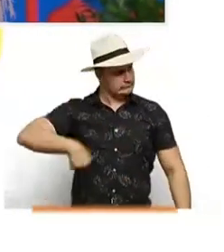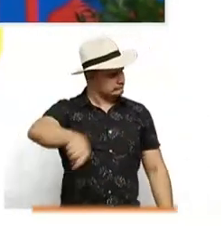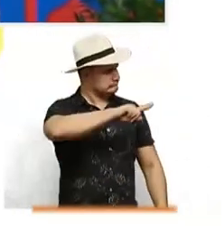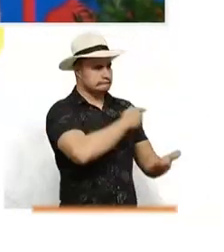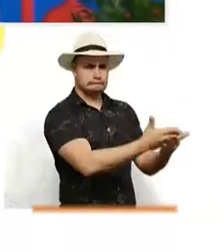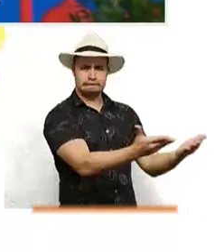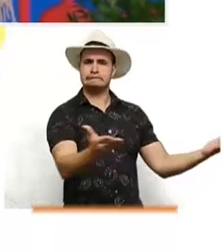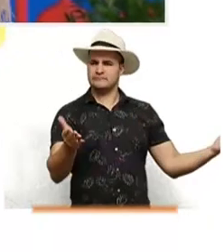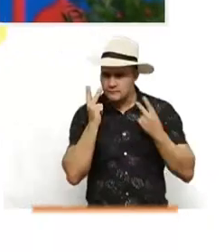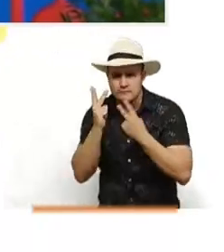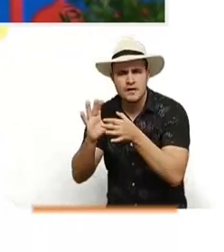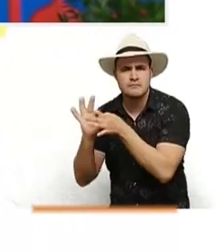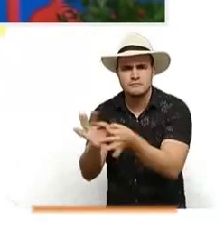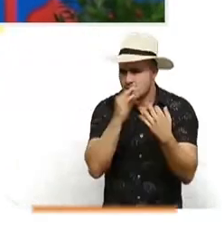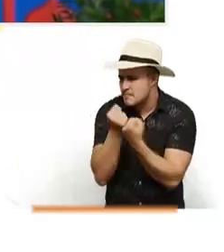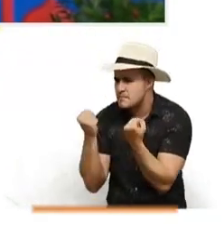también como